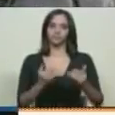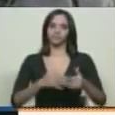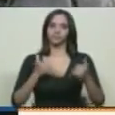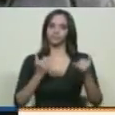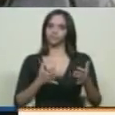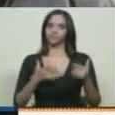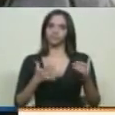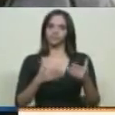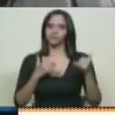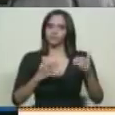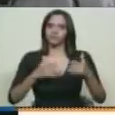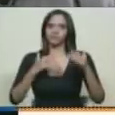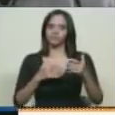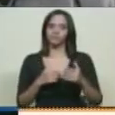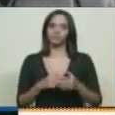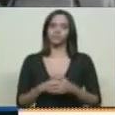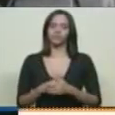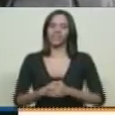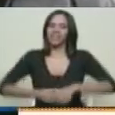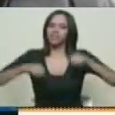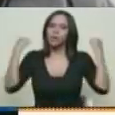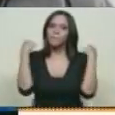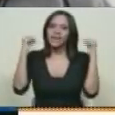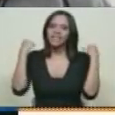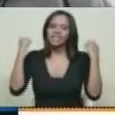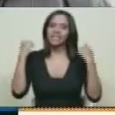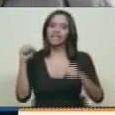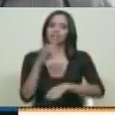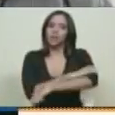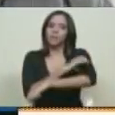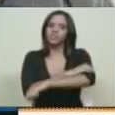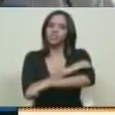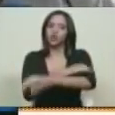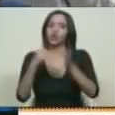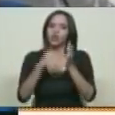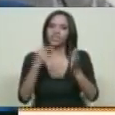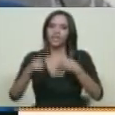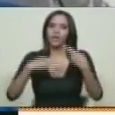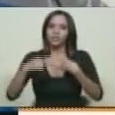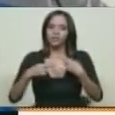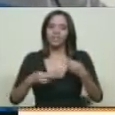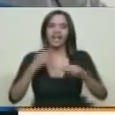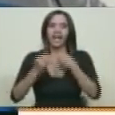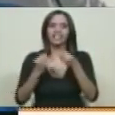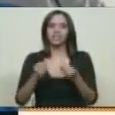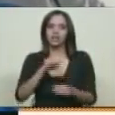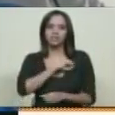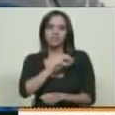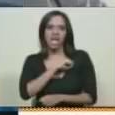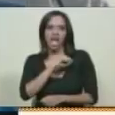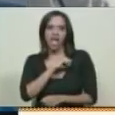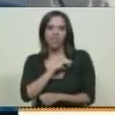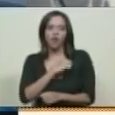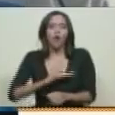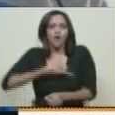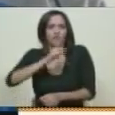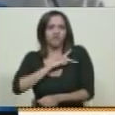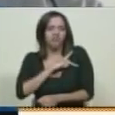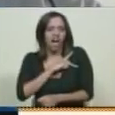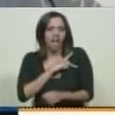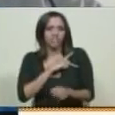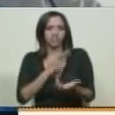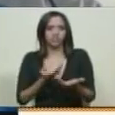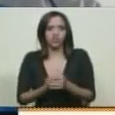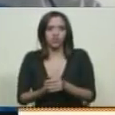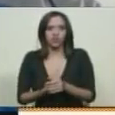Son prácticas de la derecha, son prácticas de la contrarrevolución, tratar de generar temores falsos, fabricar falsos